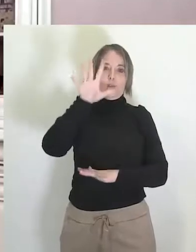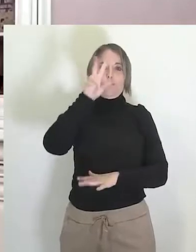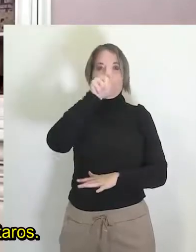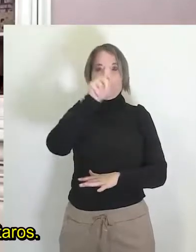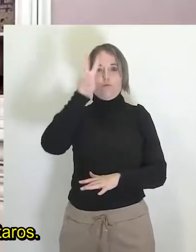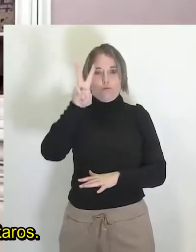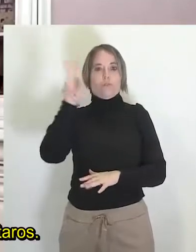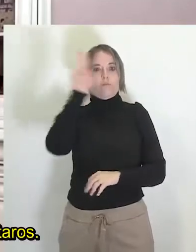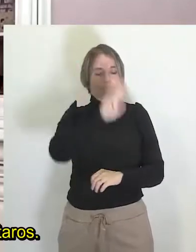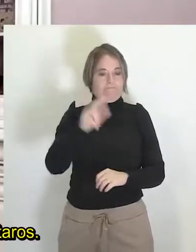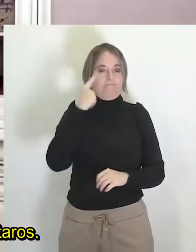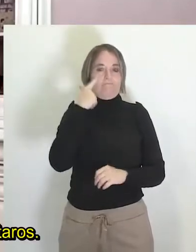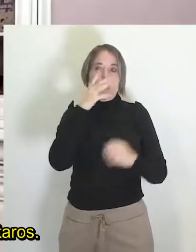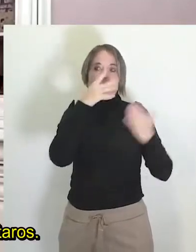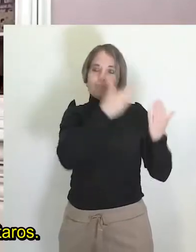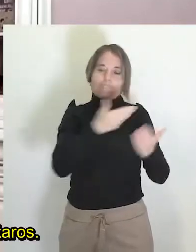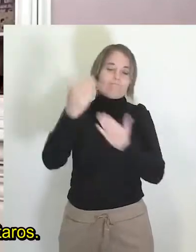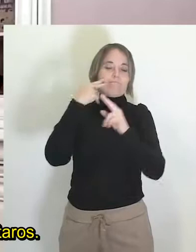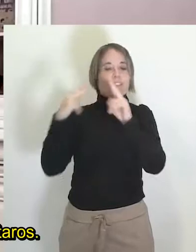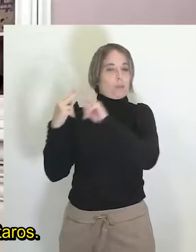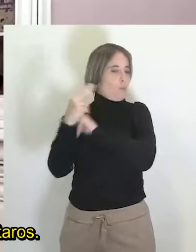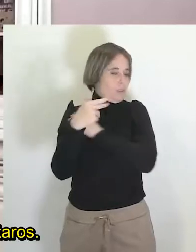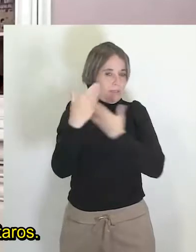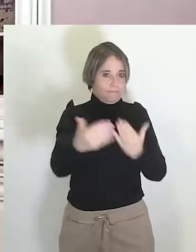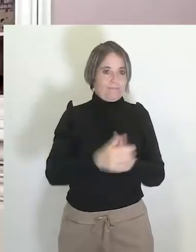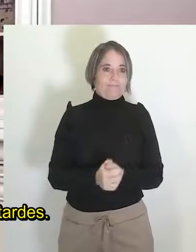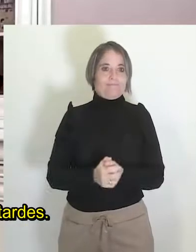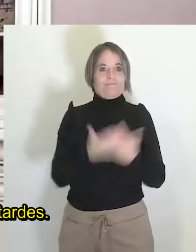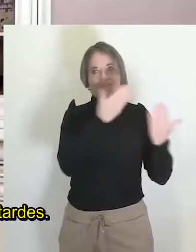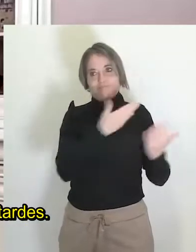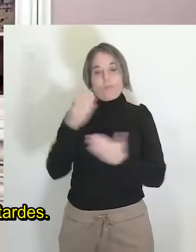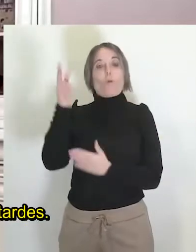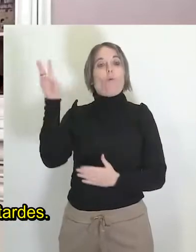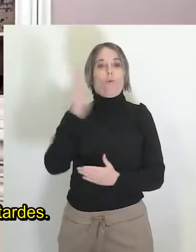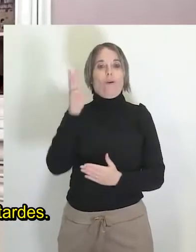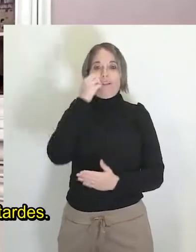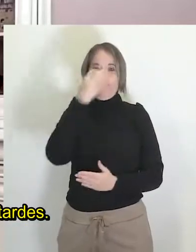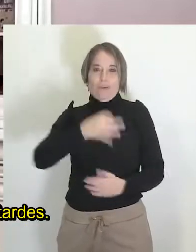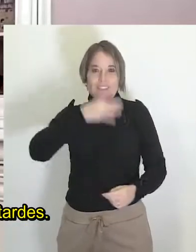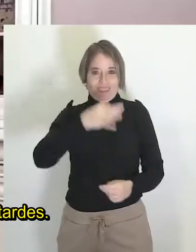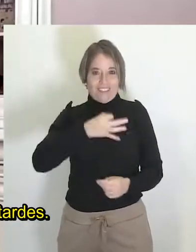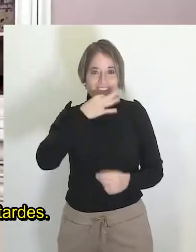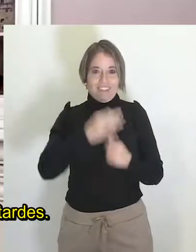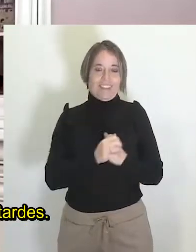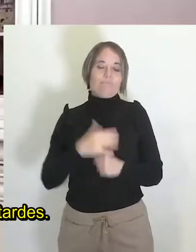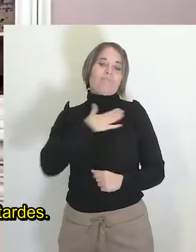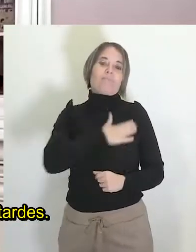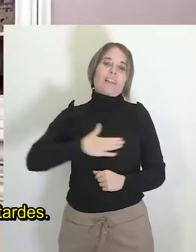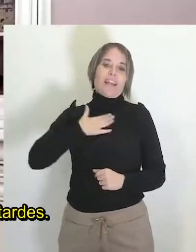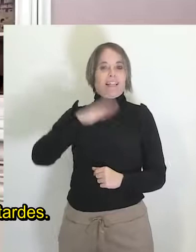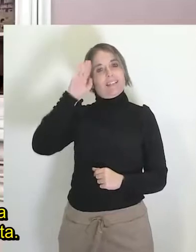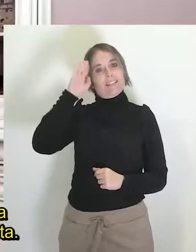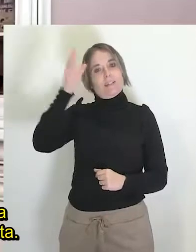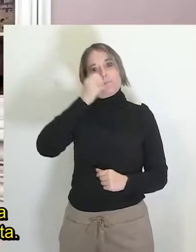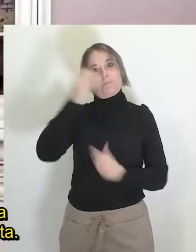600-77-1512. Y como decimos, Wendy, dispuestísima a contestaros. Wendy Flores Acevedo, buenas tardes. Encantada